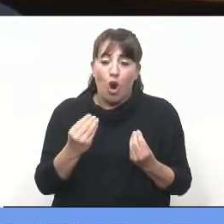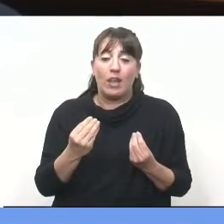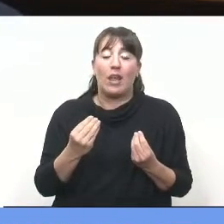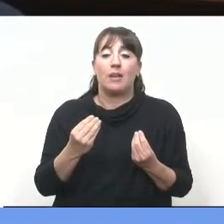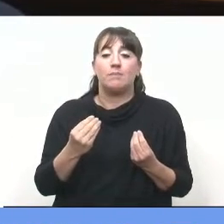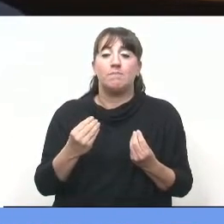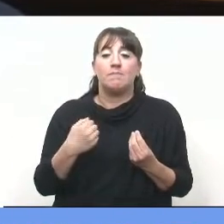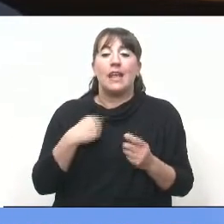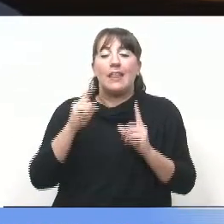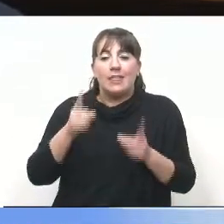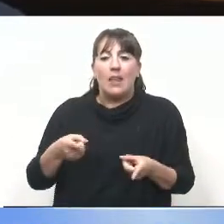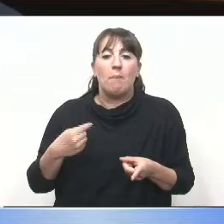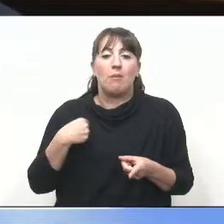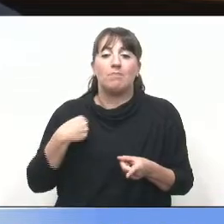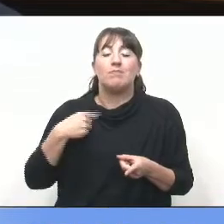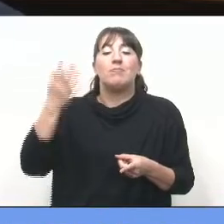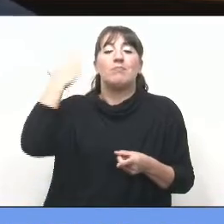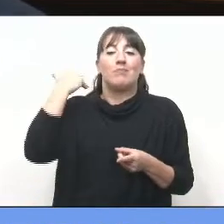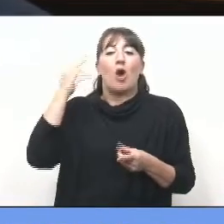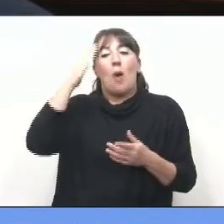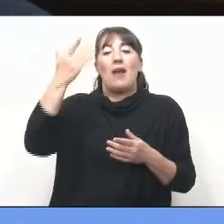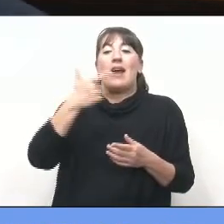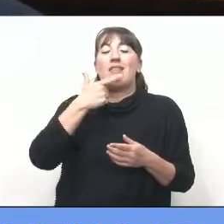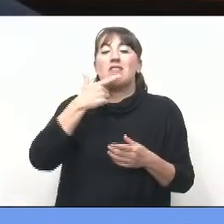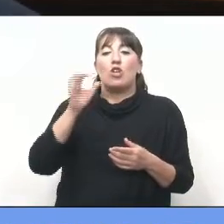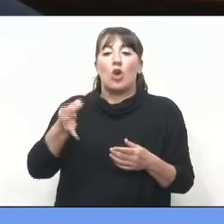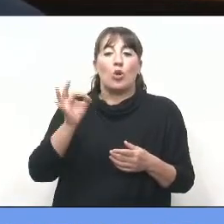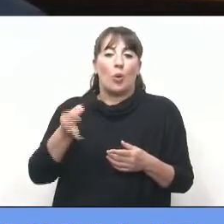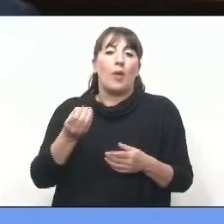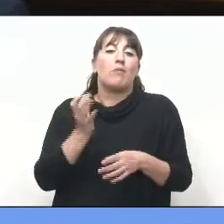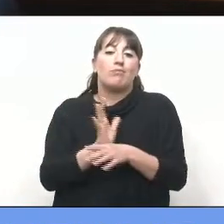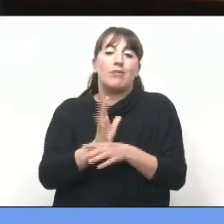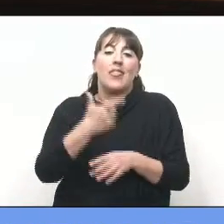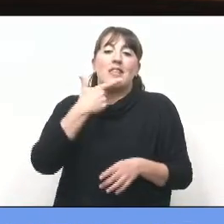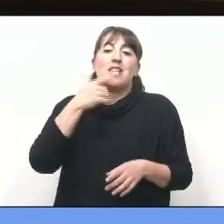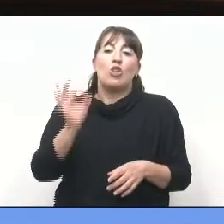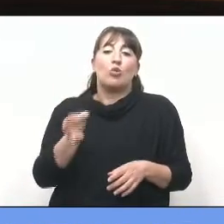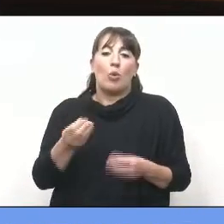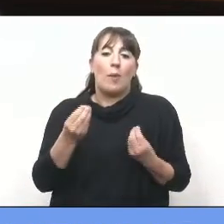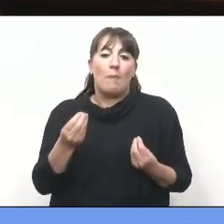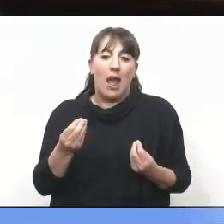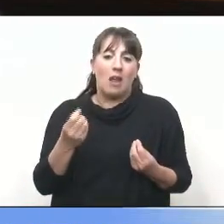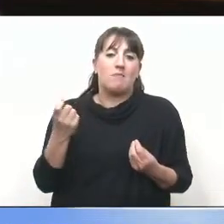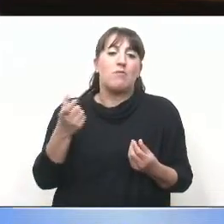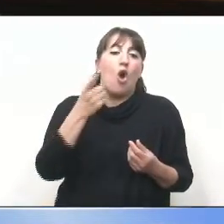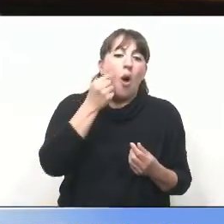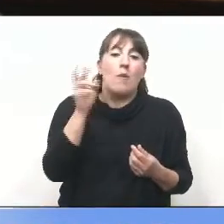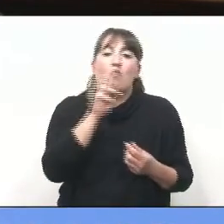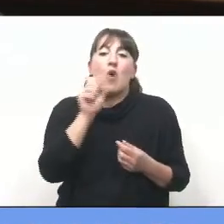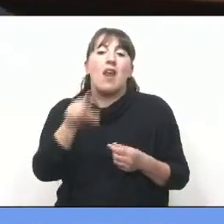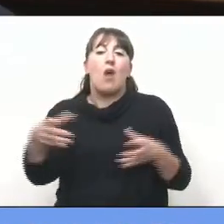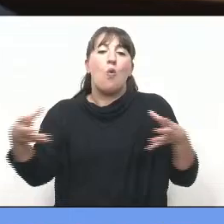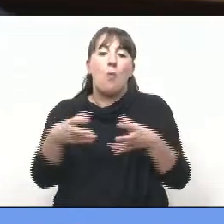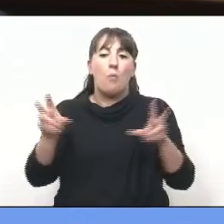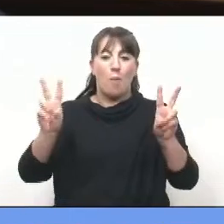recordar en conmemoración del 17 de octubre lo que significó el 17 de octubre para los hombres y mujeres del peronismo me